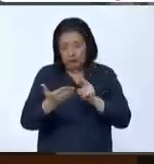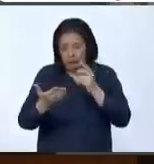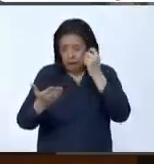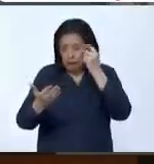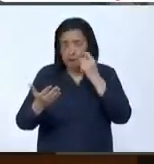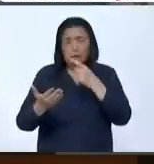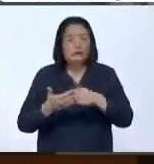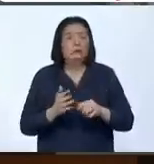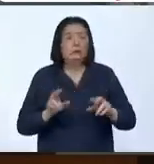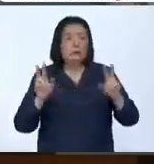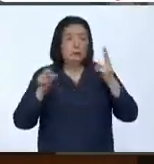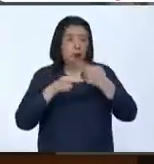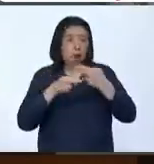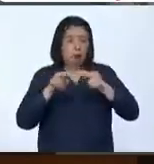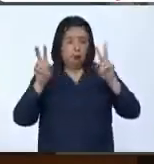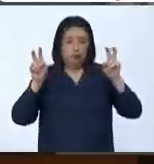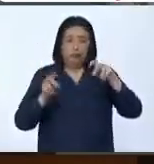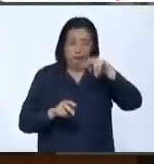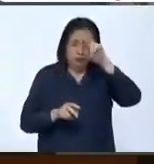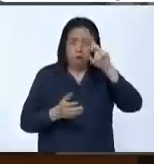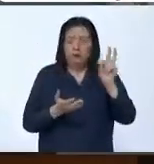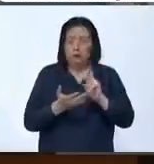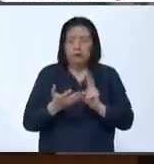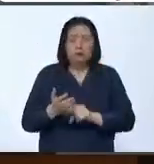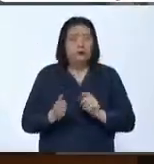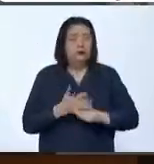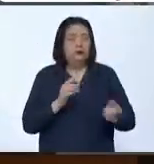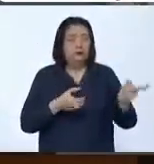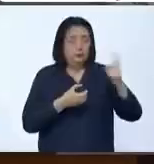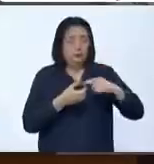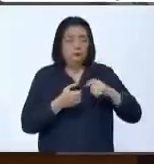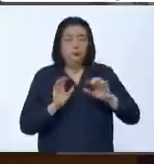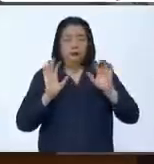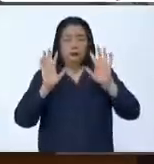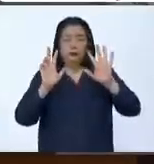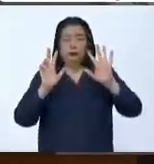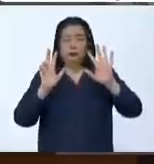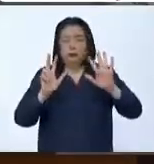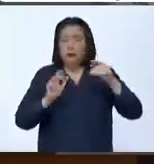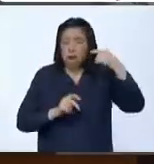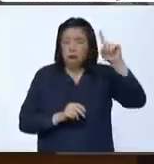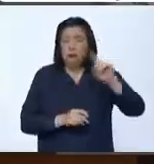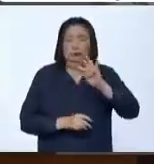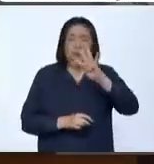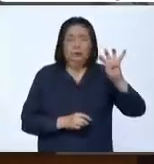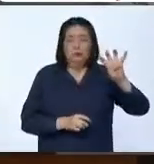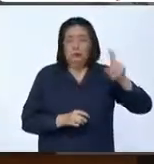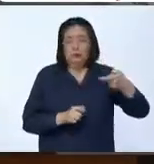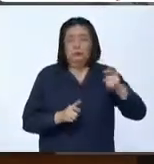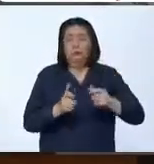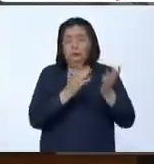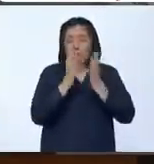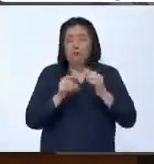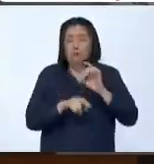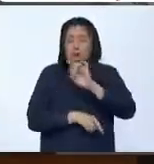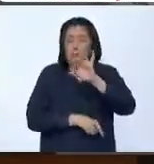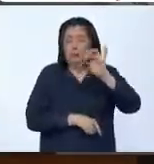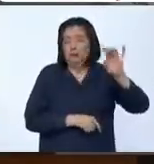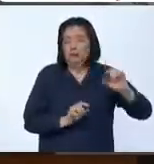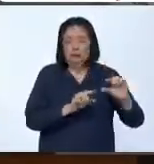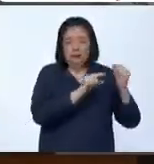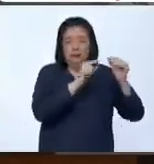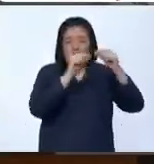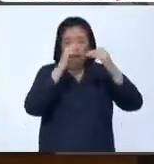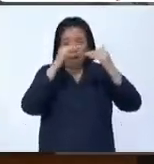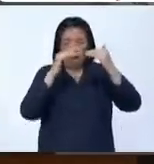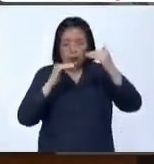El Perú le con la participación de más de ocho millones cuatrocientos mil estudiantes en diferentes categorías